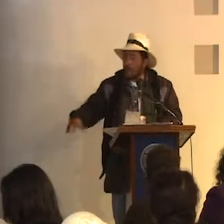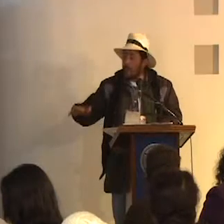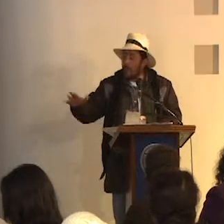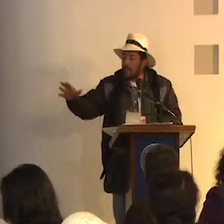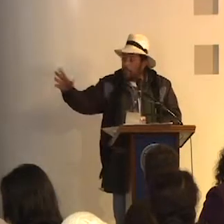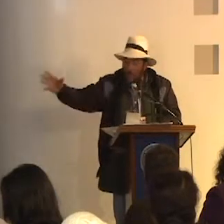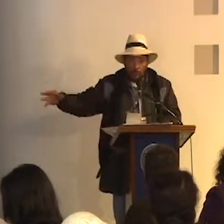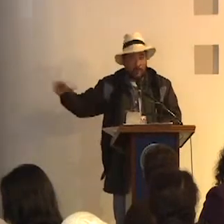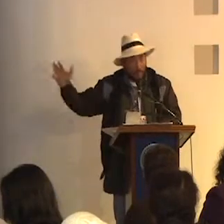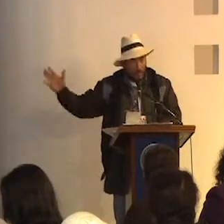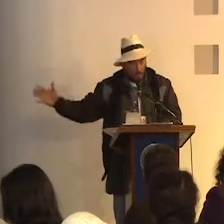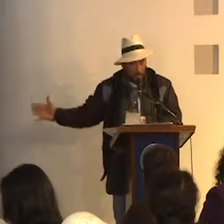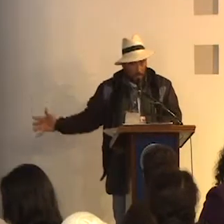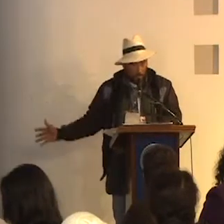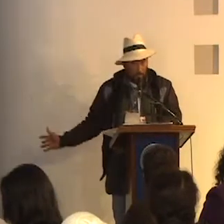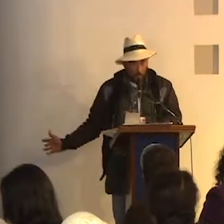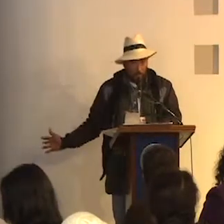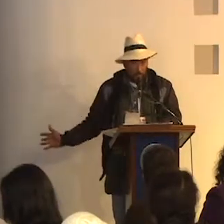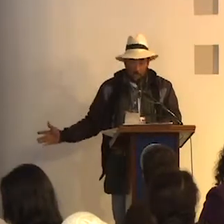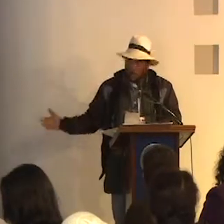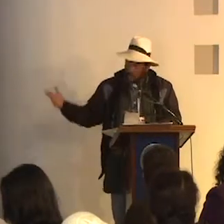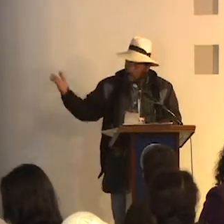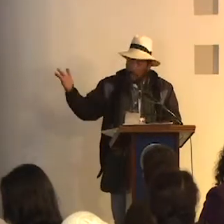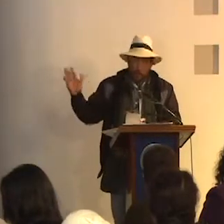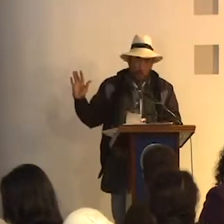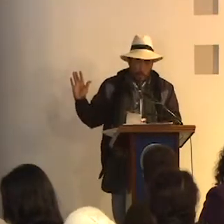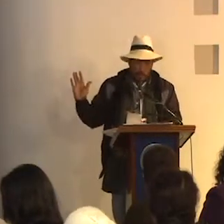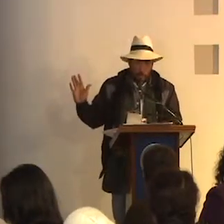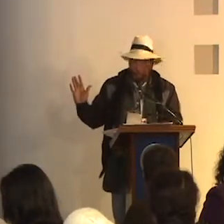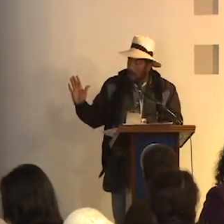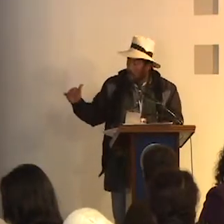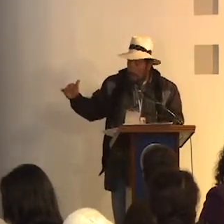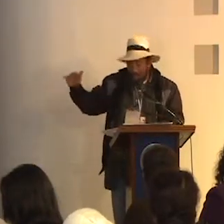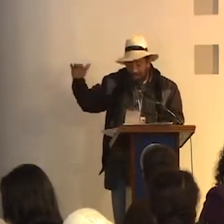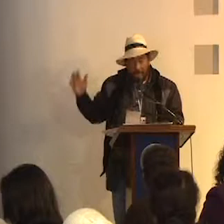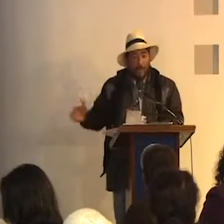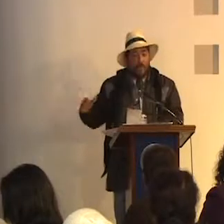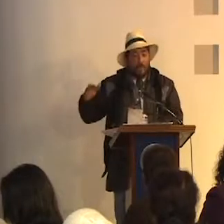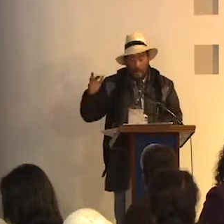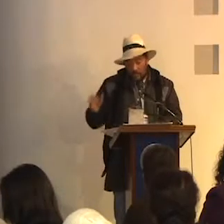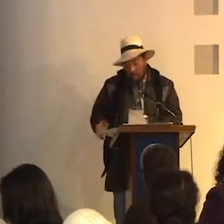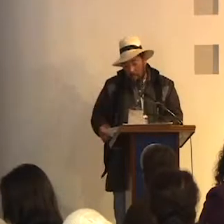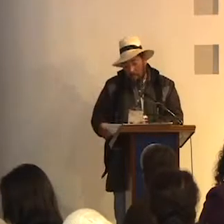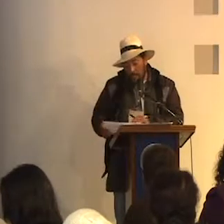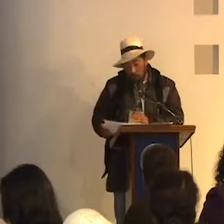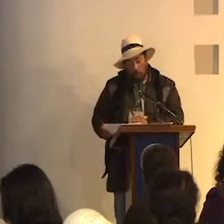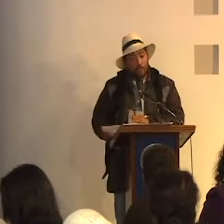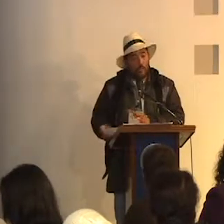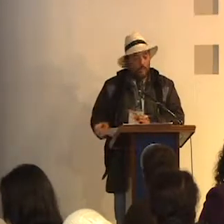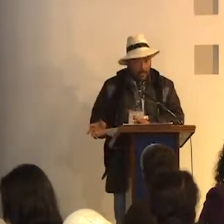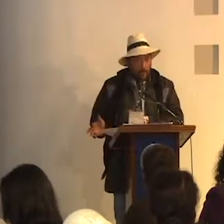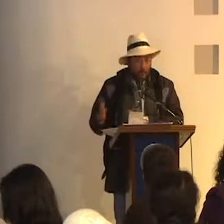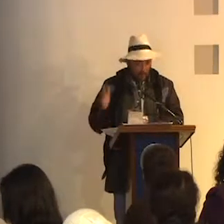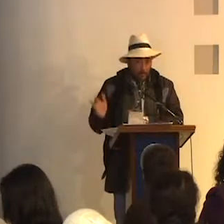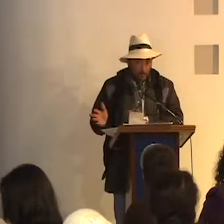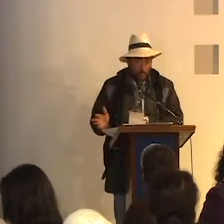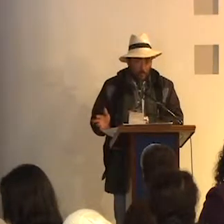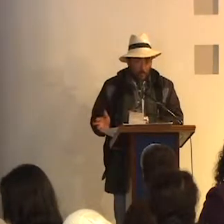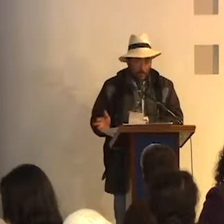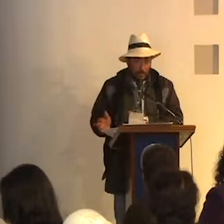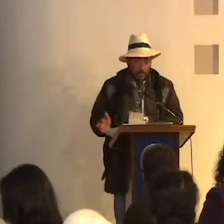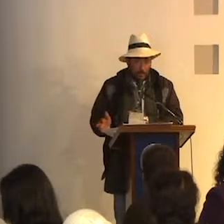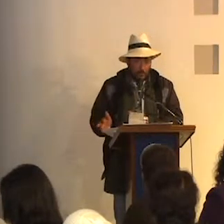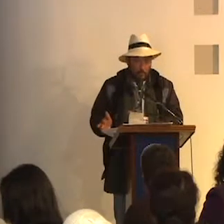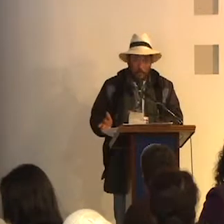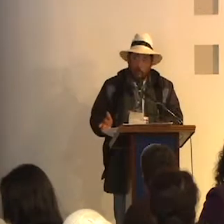rampla, que los baños tengan accesibilidad para un discapacitado, lo que estaba hablando la señorita. Que todo sea accesible